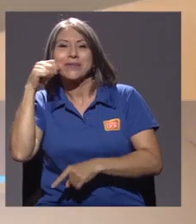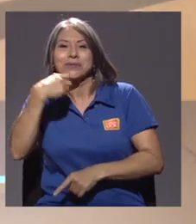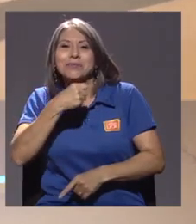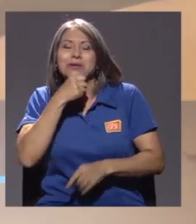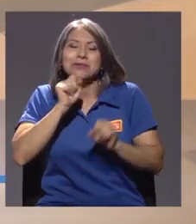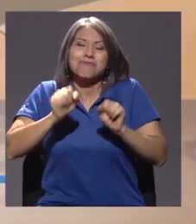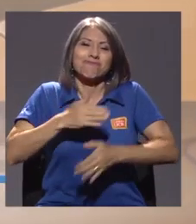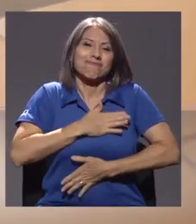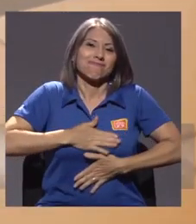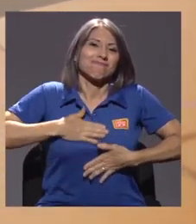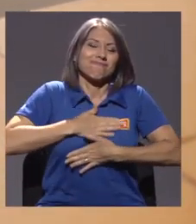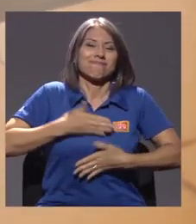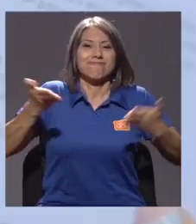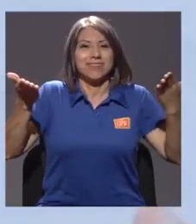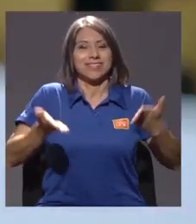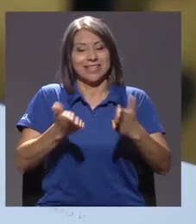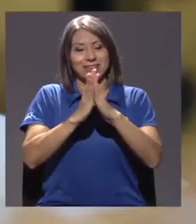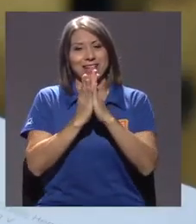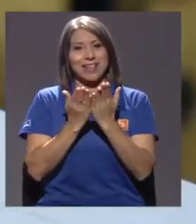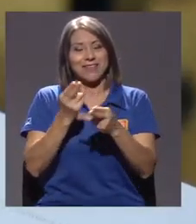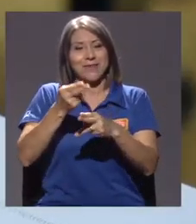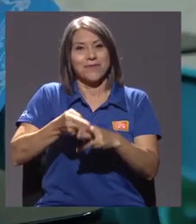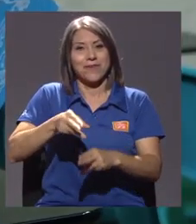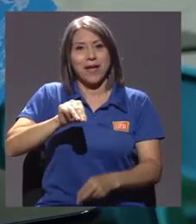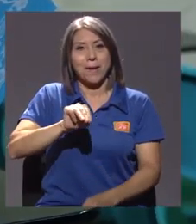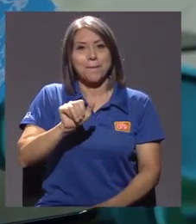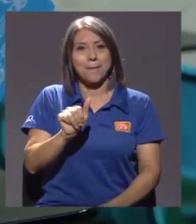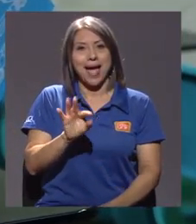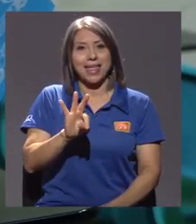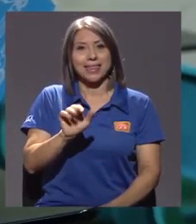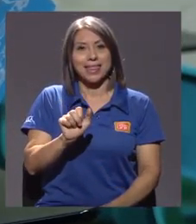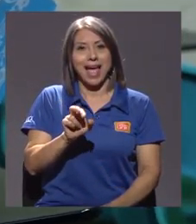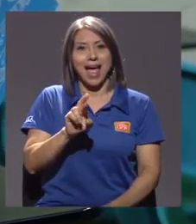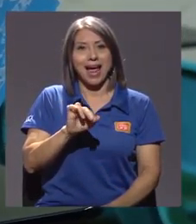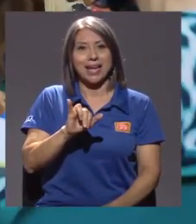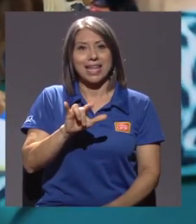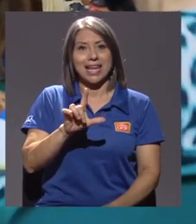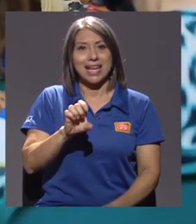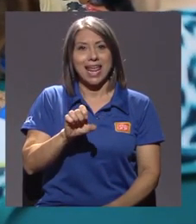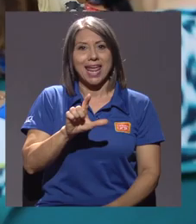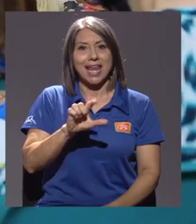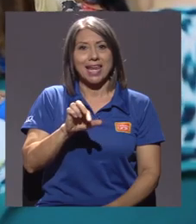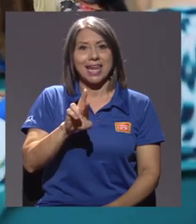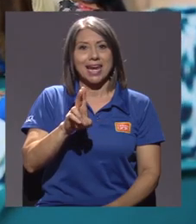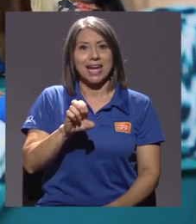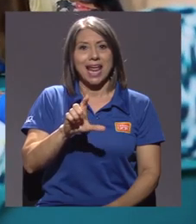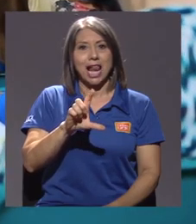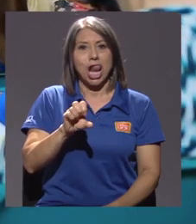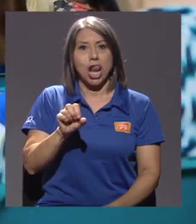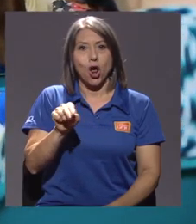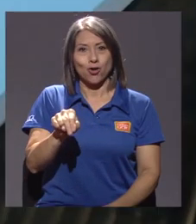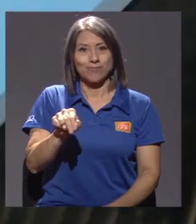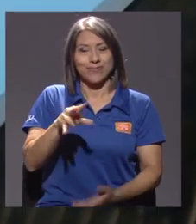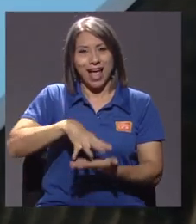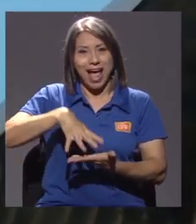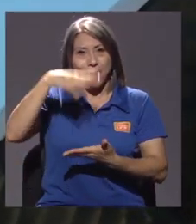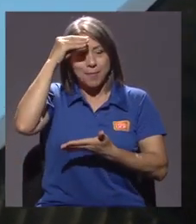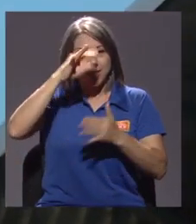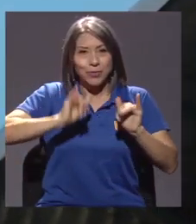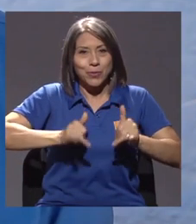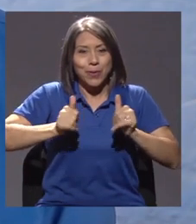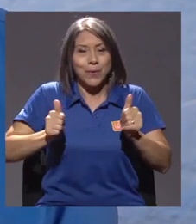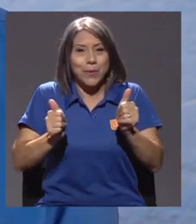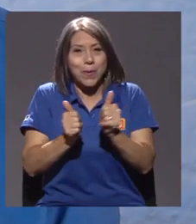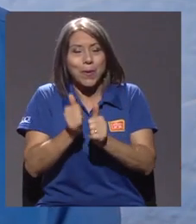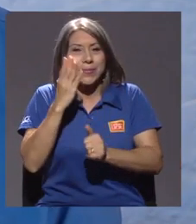pudieron disfrutar en la presentación del libro llamado Matarilerilerón, Aprendo y Juego con mis Abuelitos. Esto